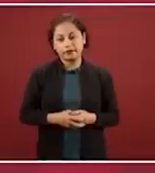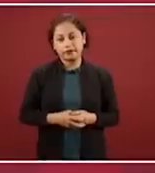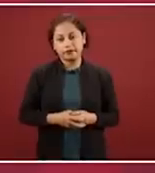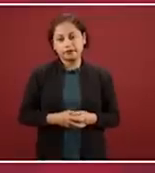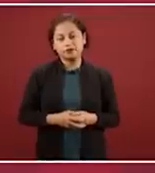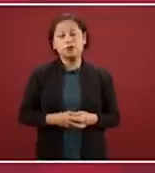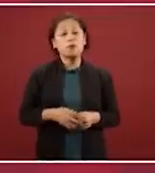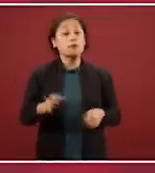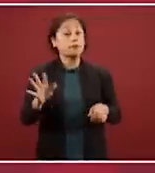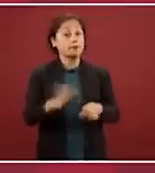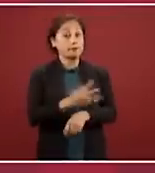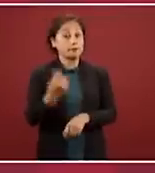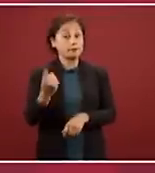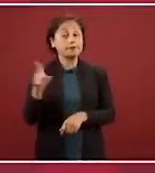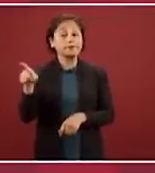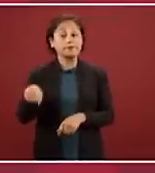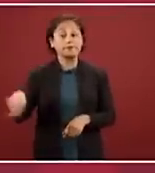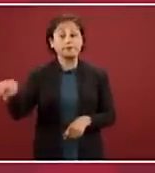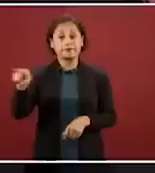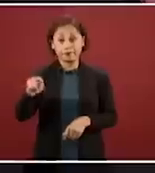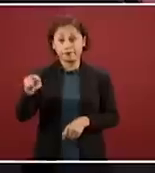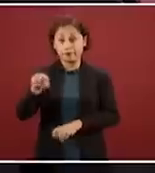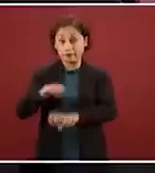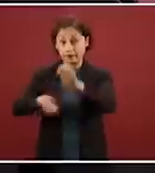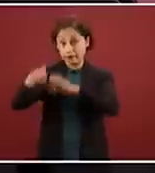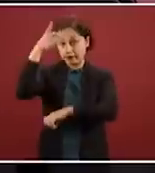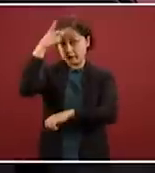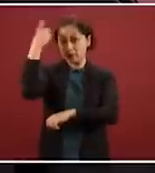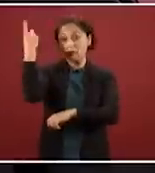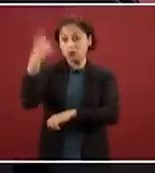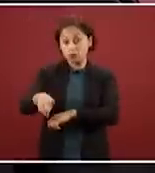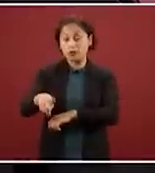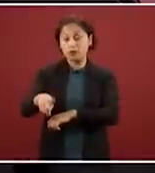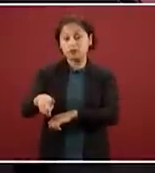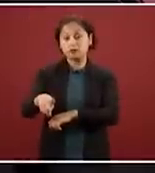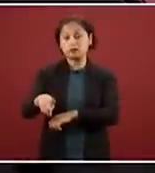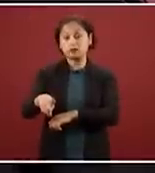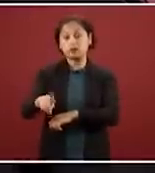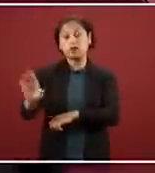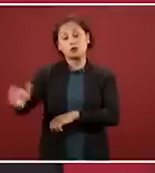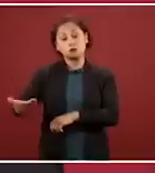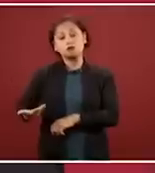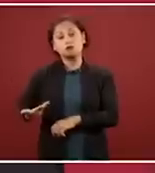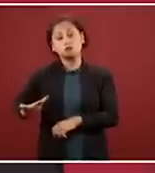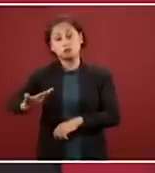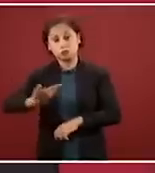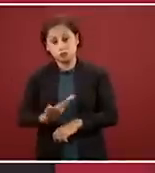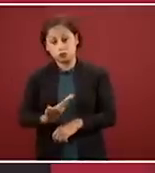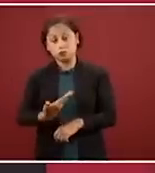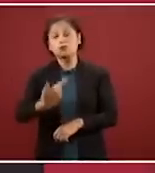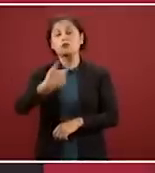aceptaron y hasta propusieron que aumentara el salario